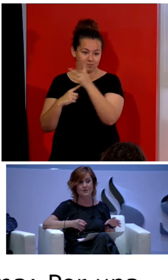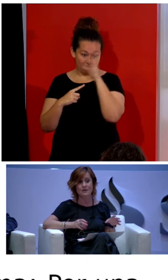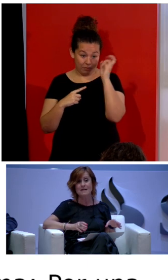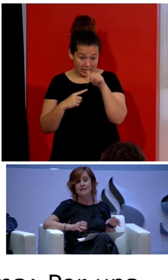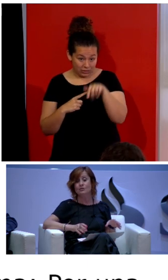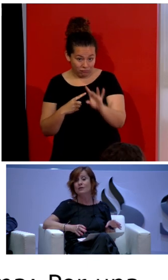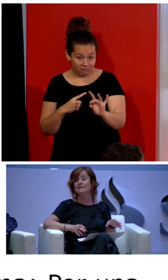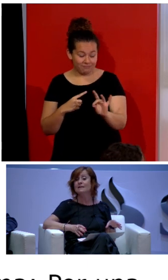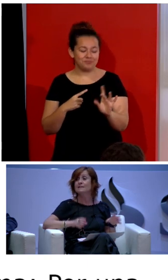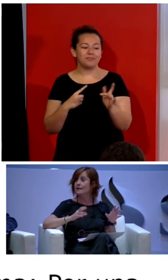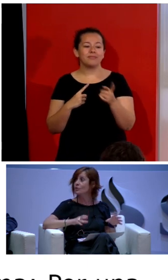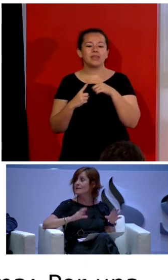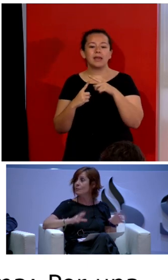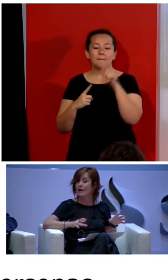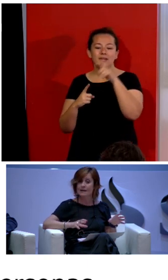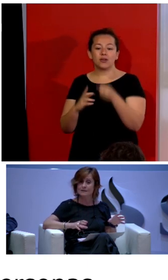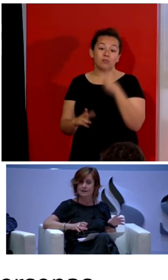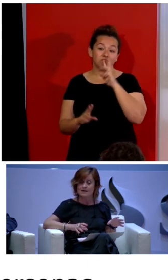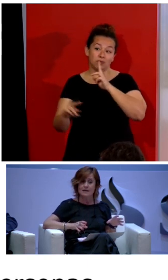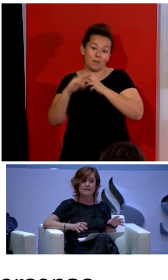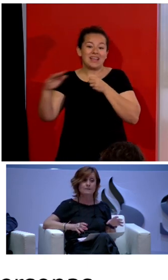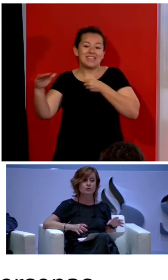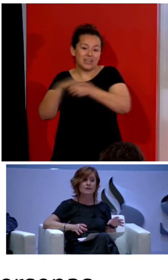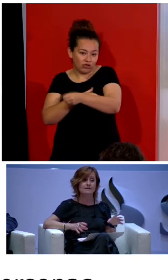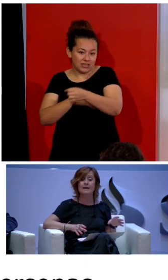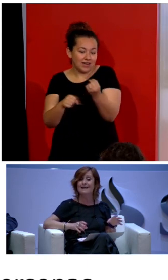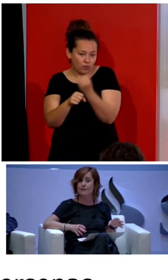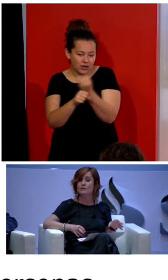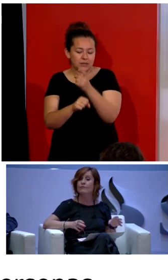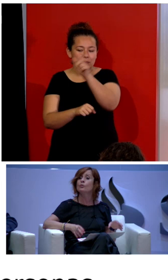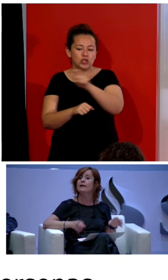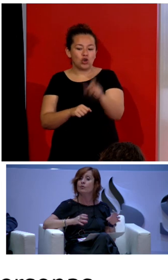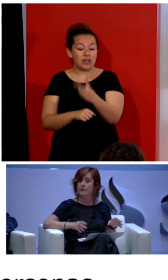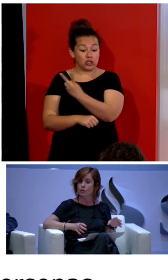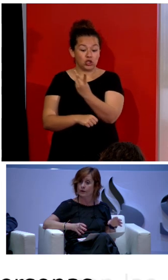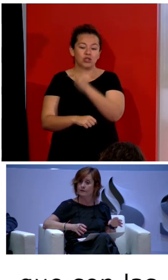mismo, que son las insertoras laborales. Estas personas también creamos la